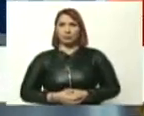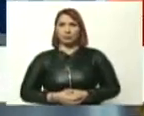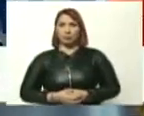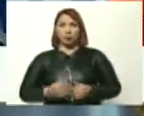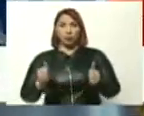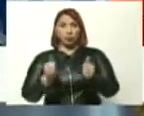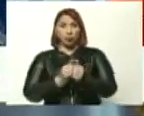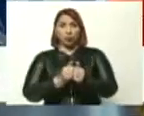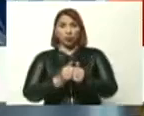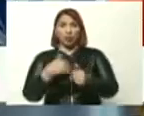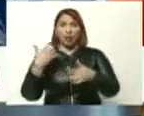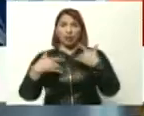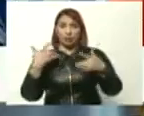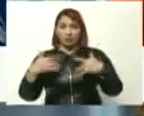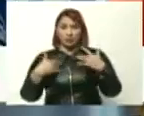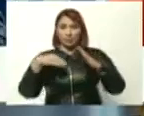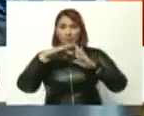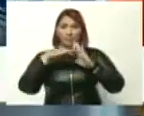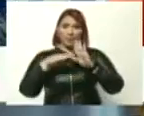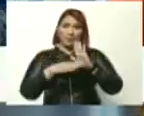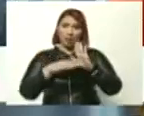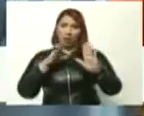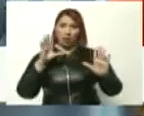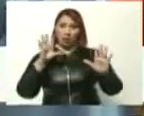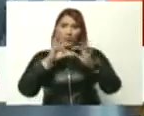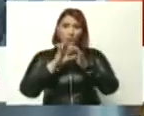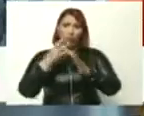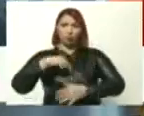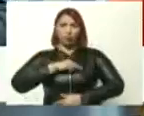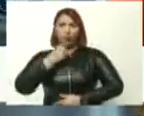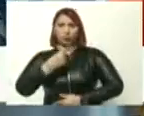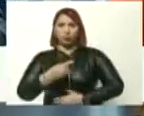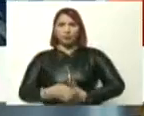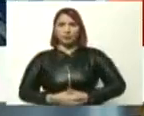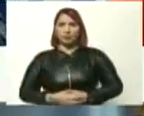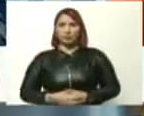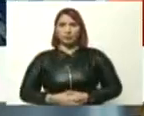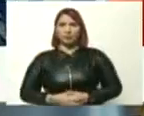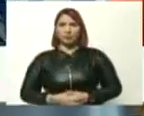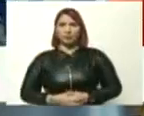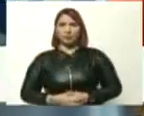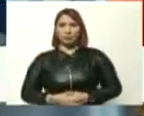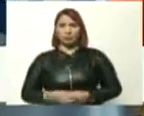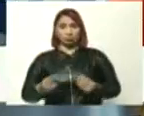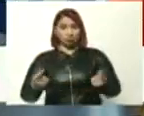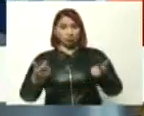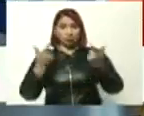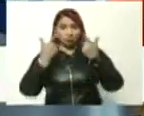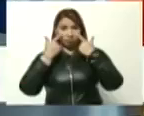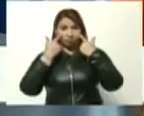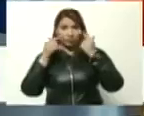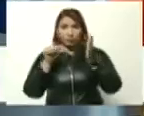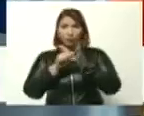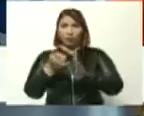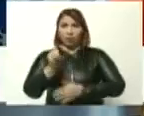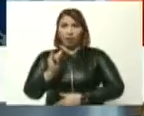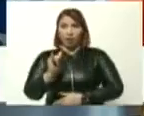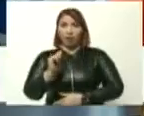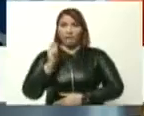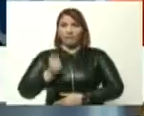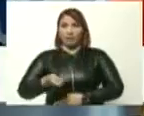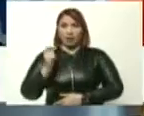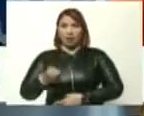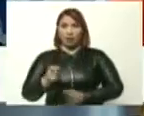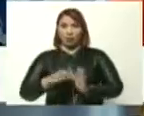efecto suspensivo correspondiente. Por eso yo he dicho, oído el tambor con esto, donde hay un fiscal corrupto, tiene a